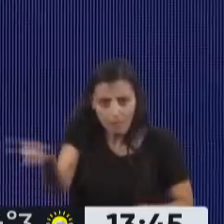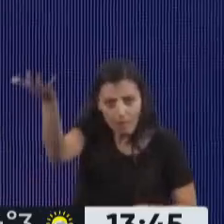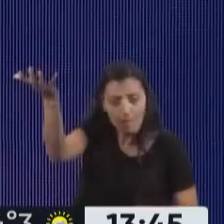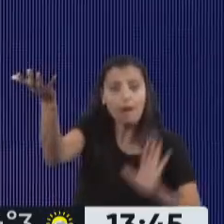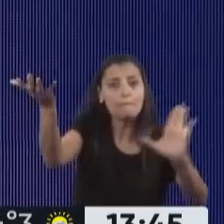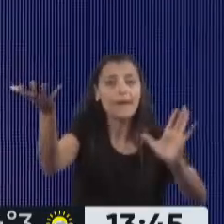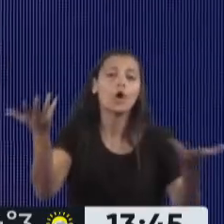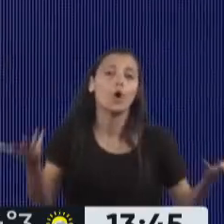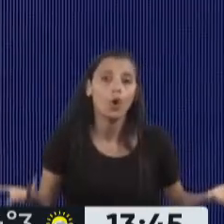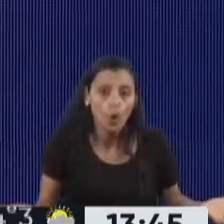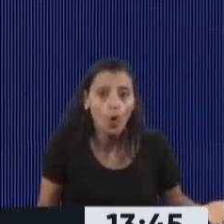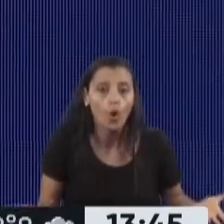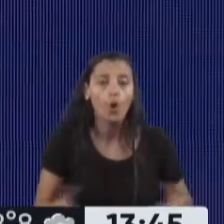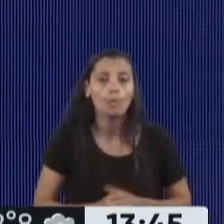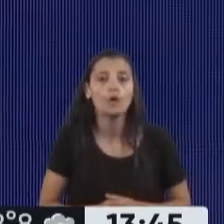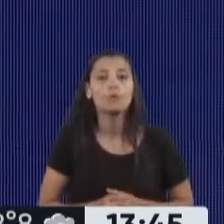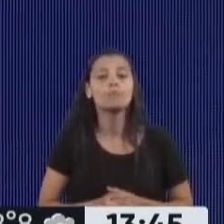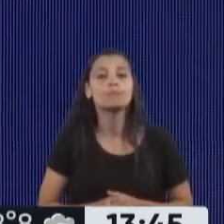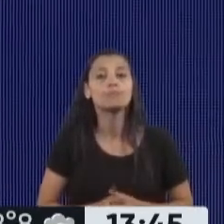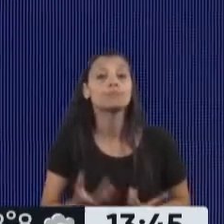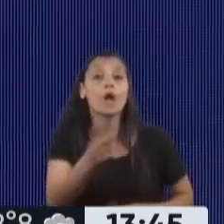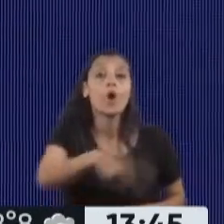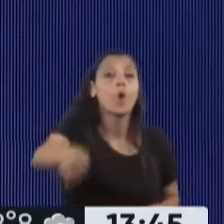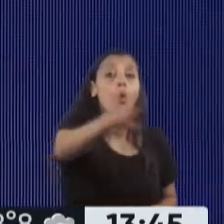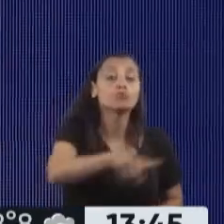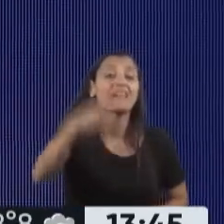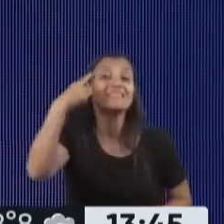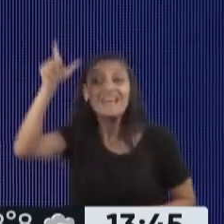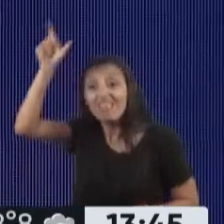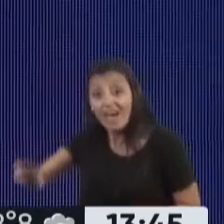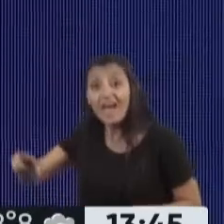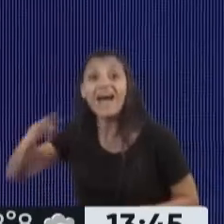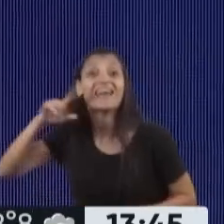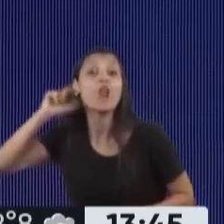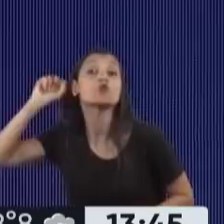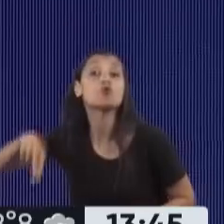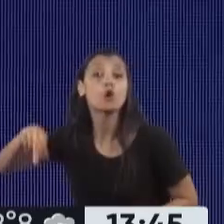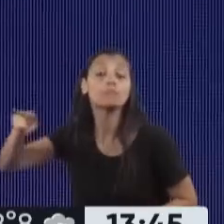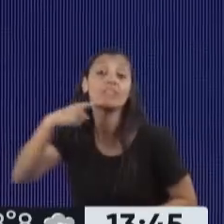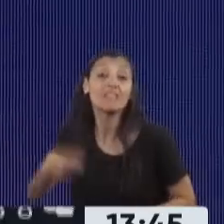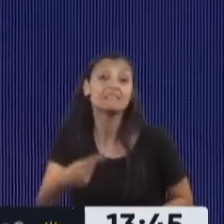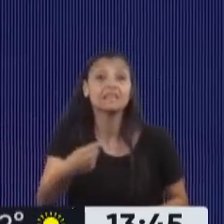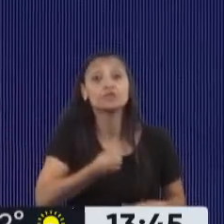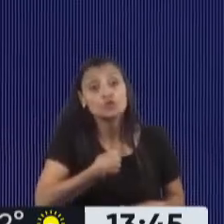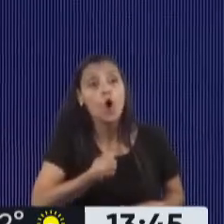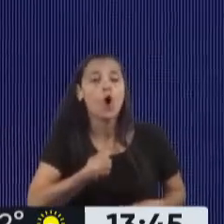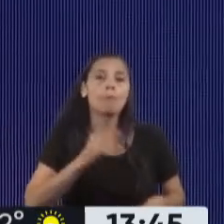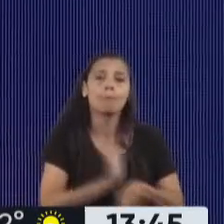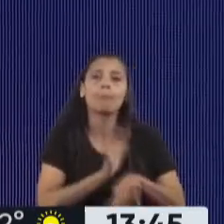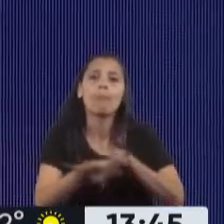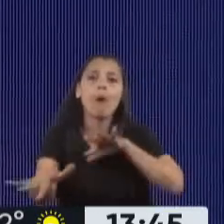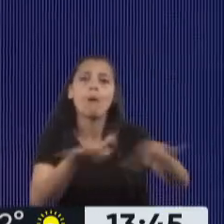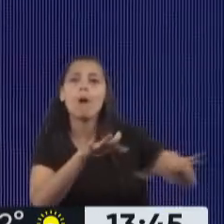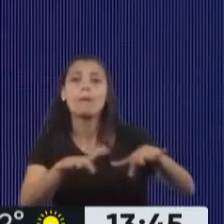Obviamente que en las perspectivas de Real Options, ustedes podrían decir que tengo menos volatilidad, entonces esas